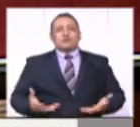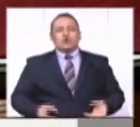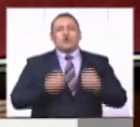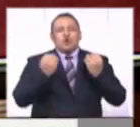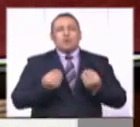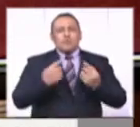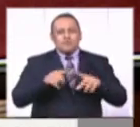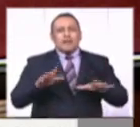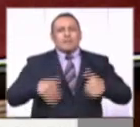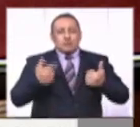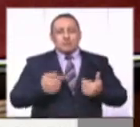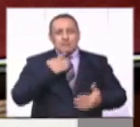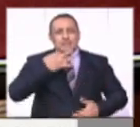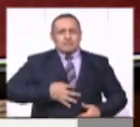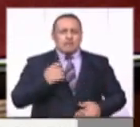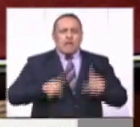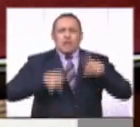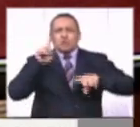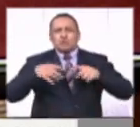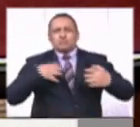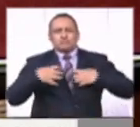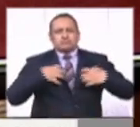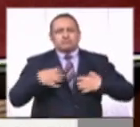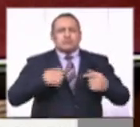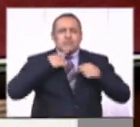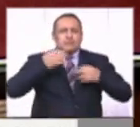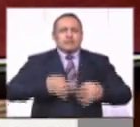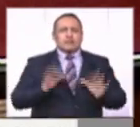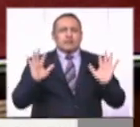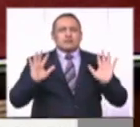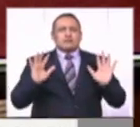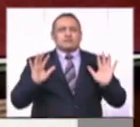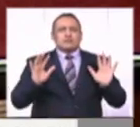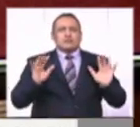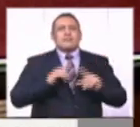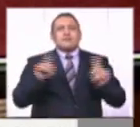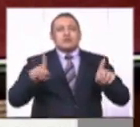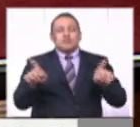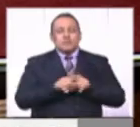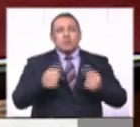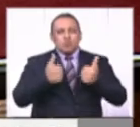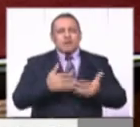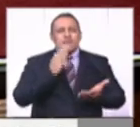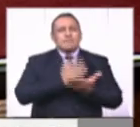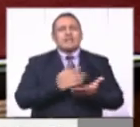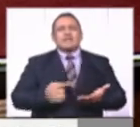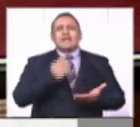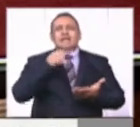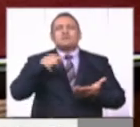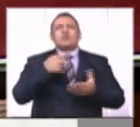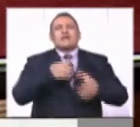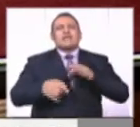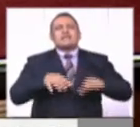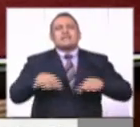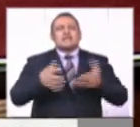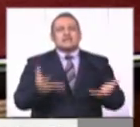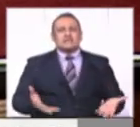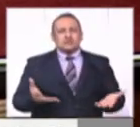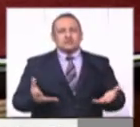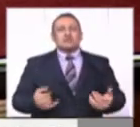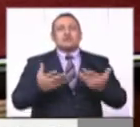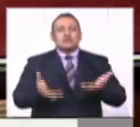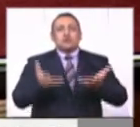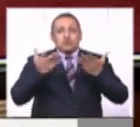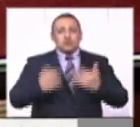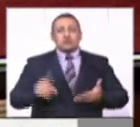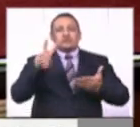como para Obviamente que habían reclamos también obviamente pero buena parte fue por lo que se hizo y nos llevó a